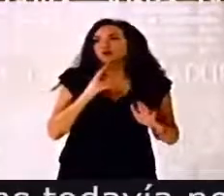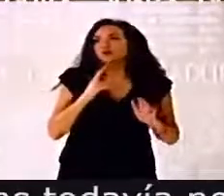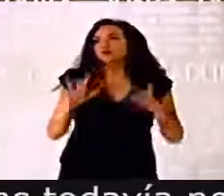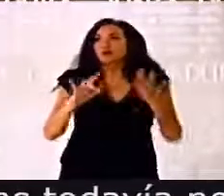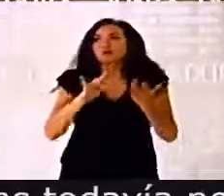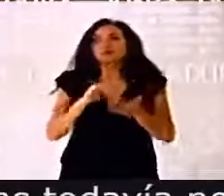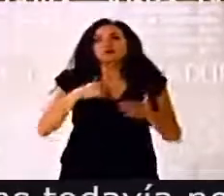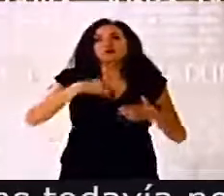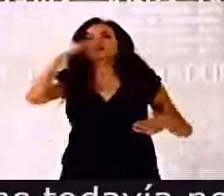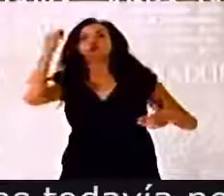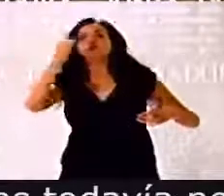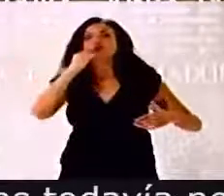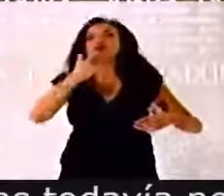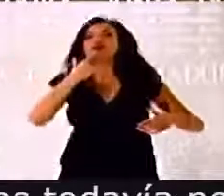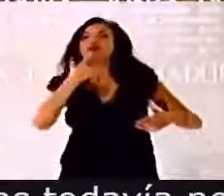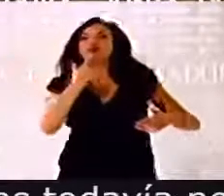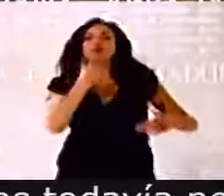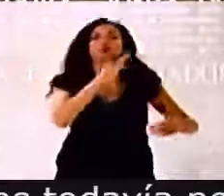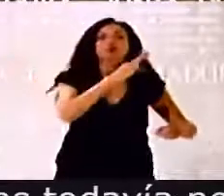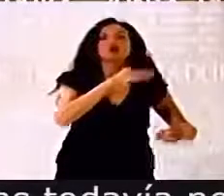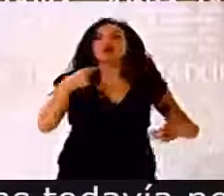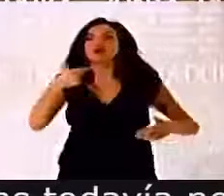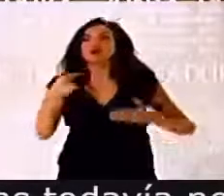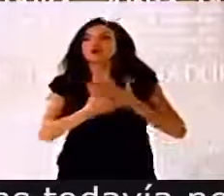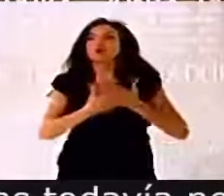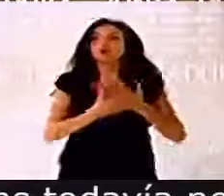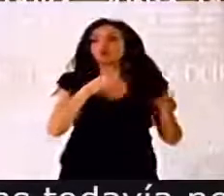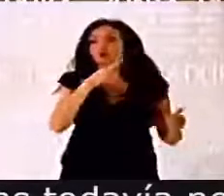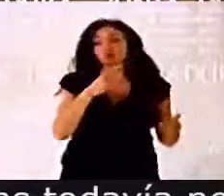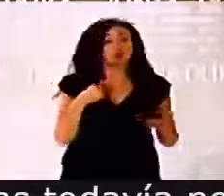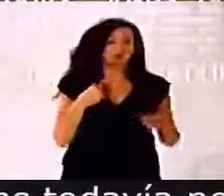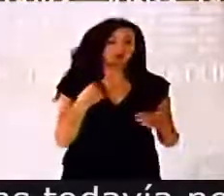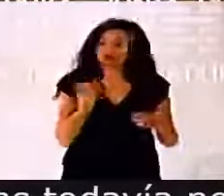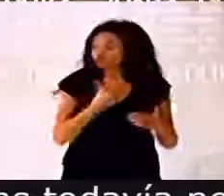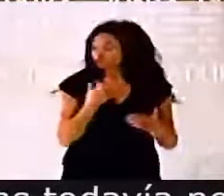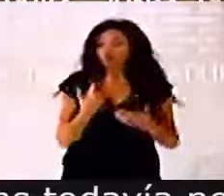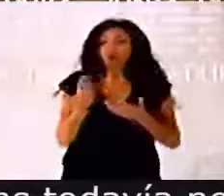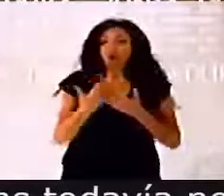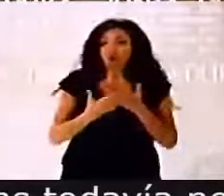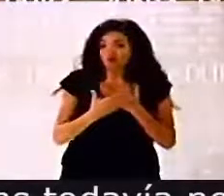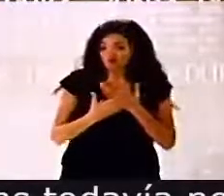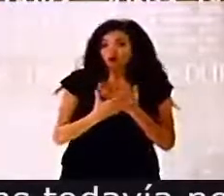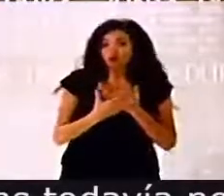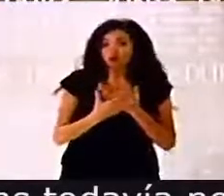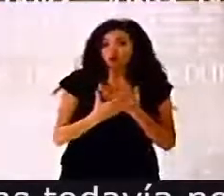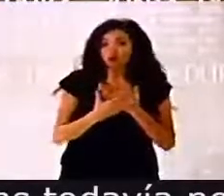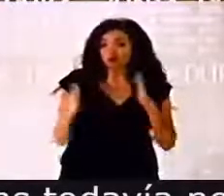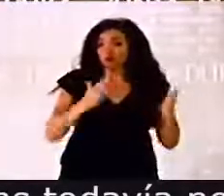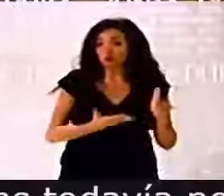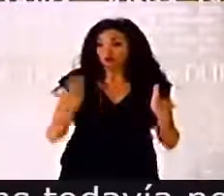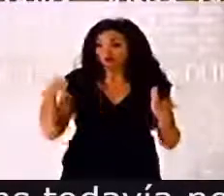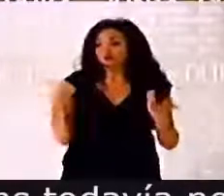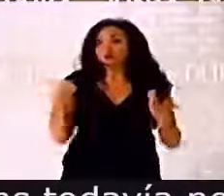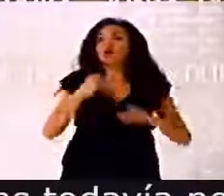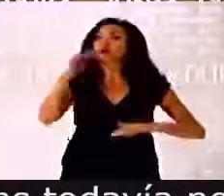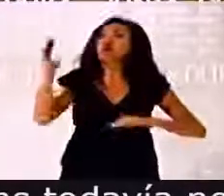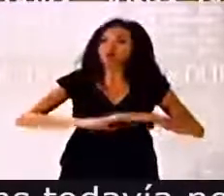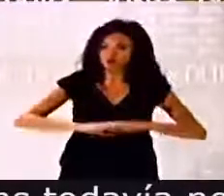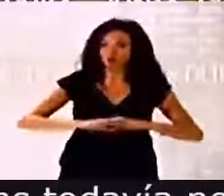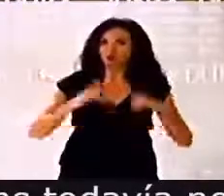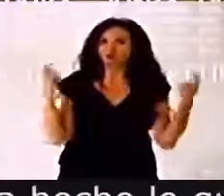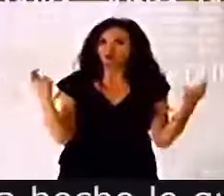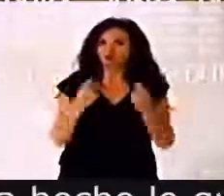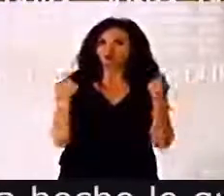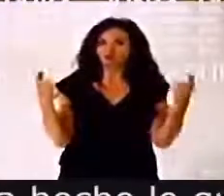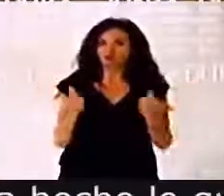bueno mucho que ha hecho este Gobierno, porque este Gobierno en la legislatura pasada ha hecho aquello que le dijo en el programa electoral que iba a hacer. Ahora, es